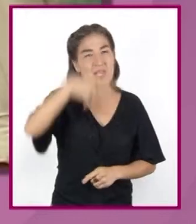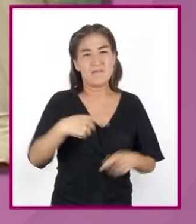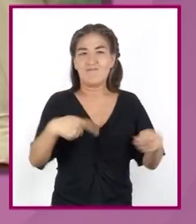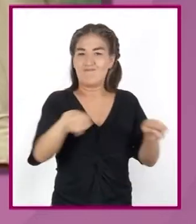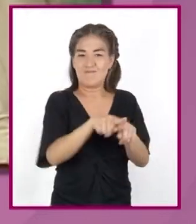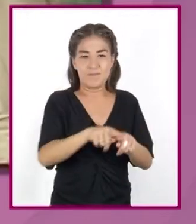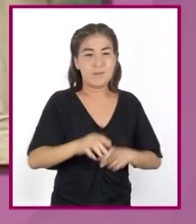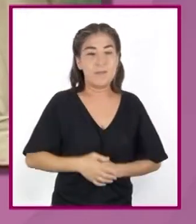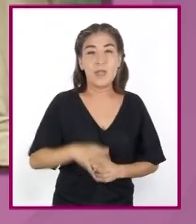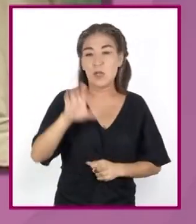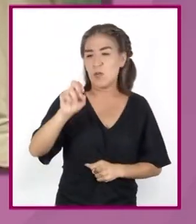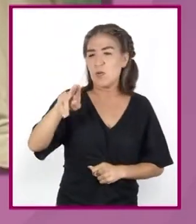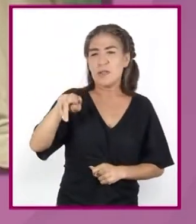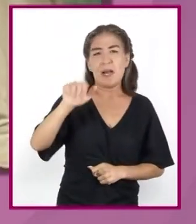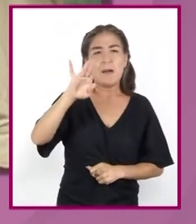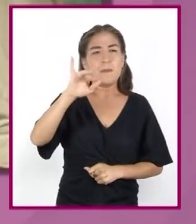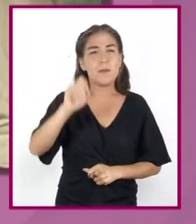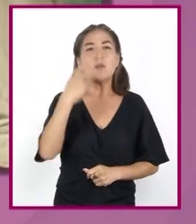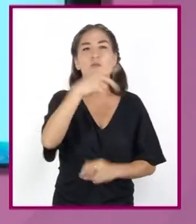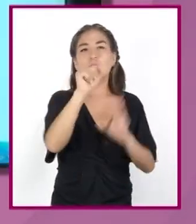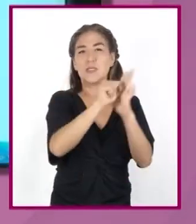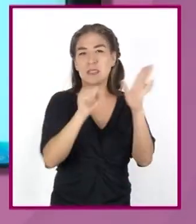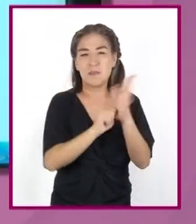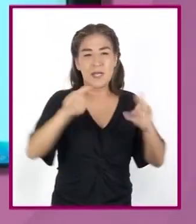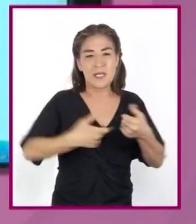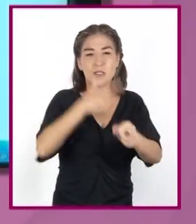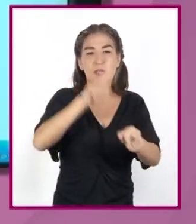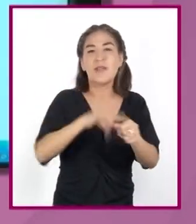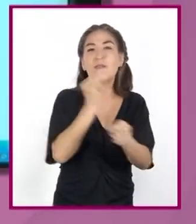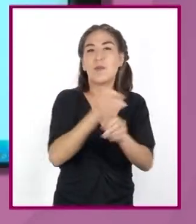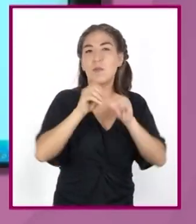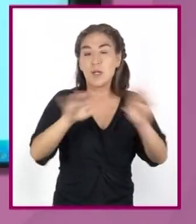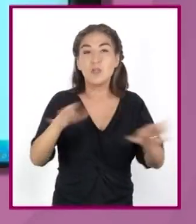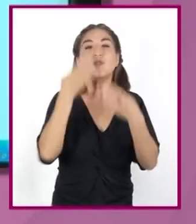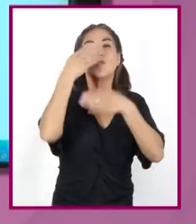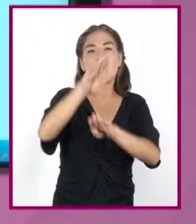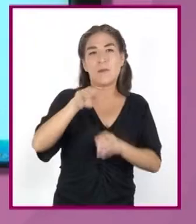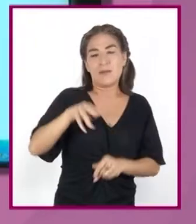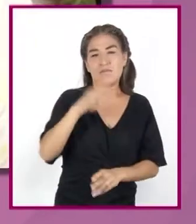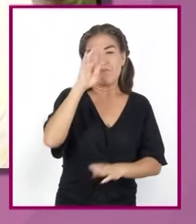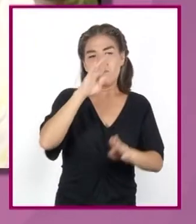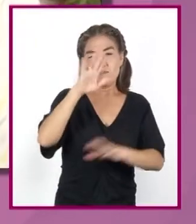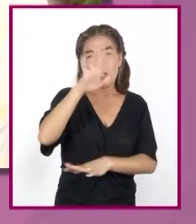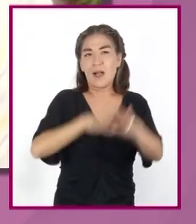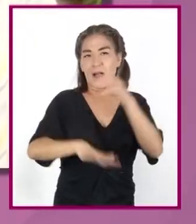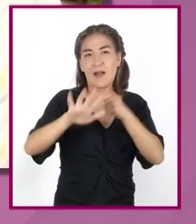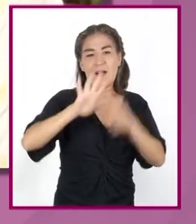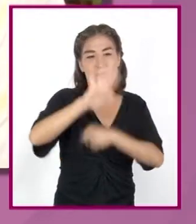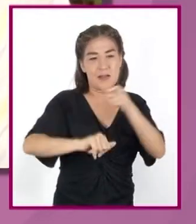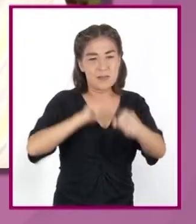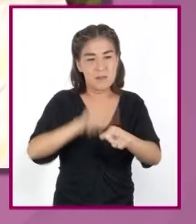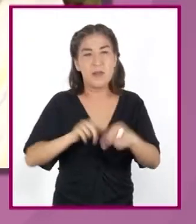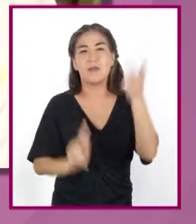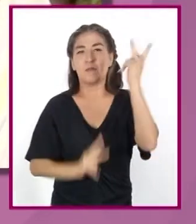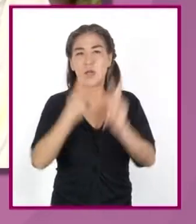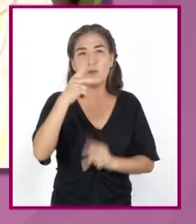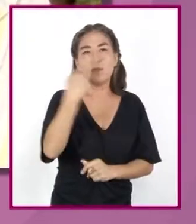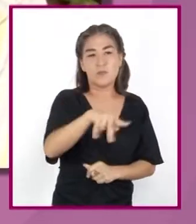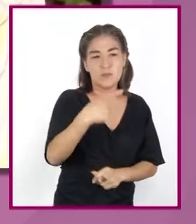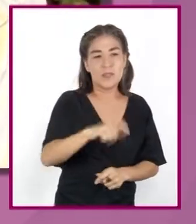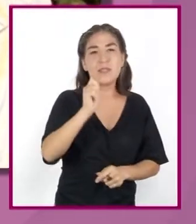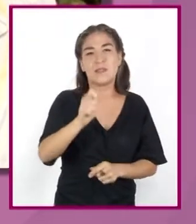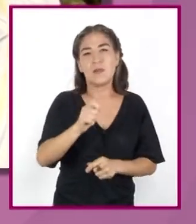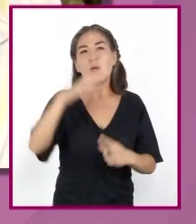La CONABIO integra el Sistema Nacional de Información sobre Biodiversidad, SNIB, con datos sobre las especies de flora,